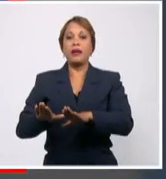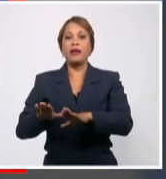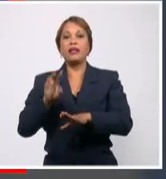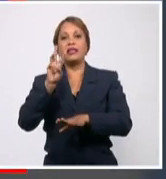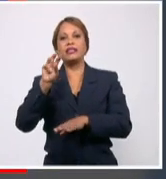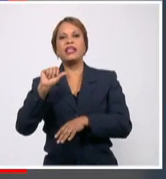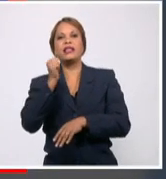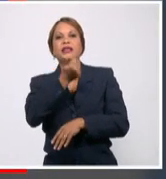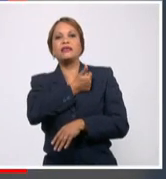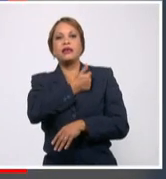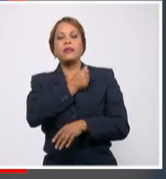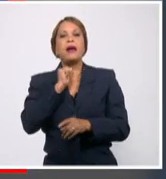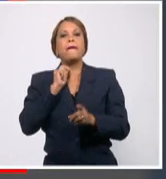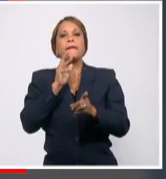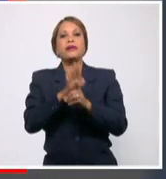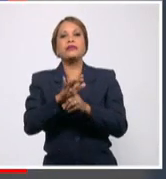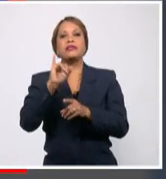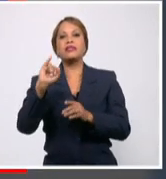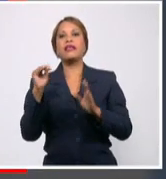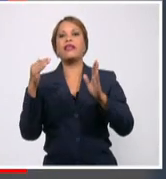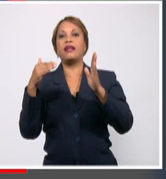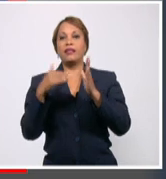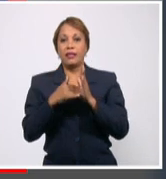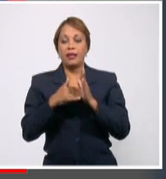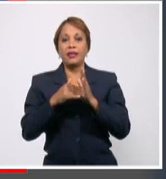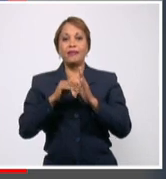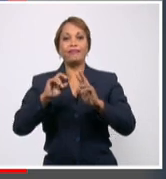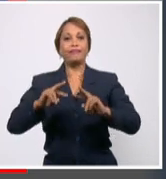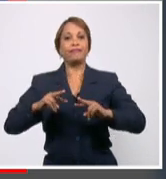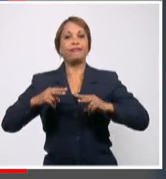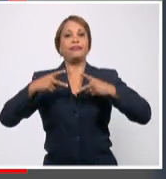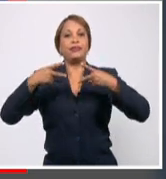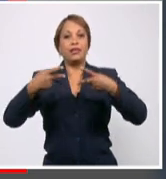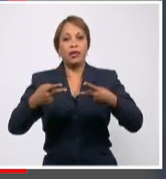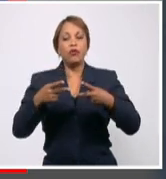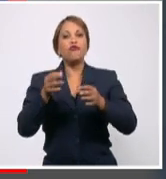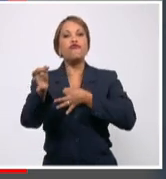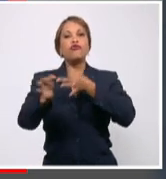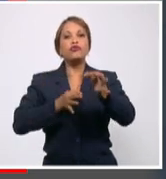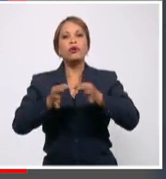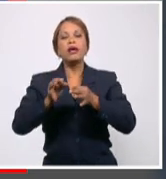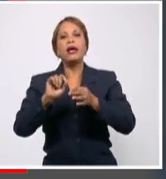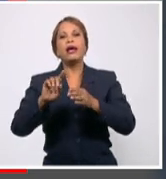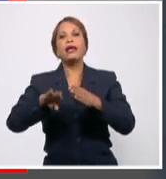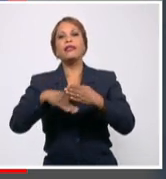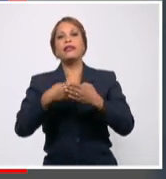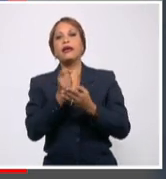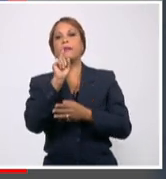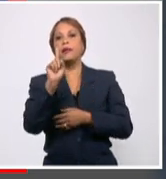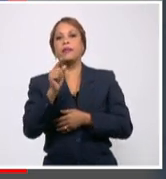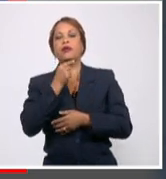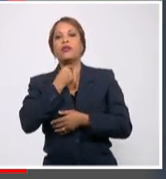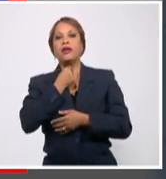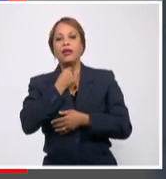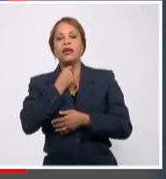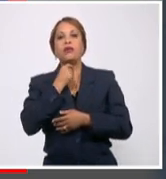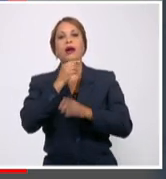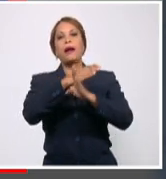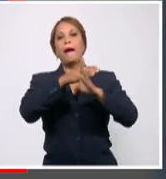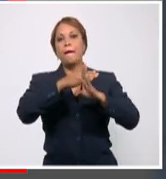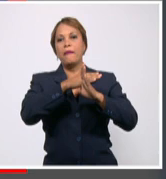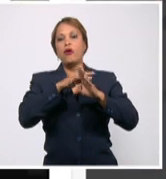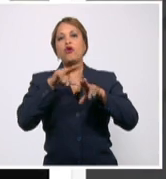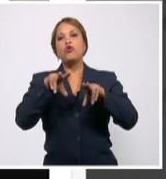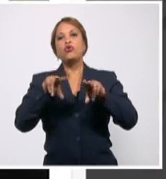a partir de las 6 de la tarde y reiniciará su funcionamiento el 1 de enero en horario del mediodía con una nueva